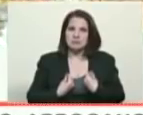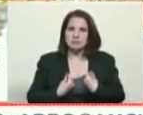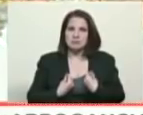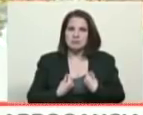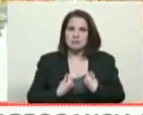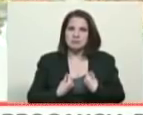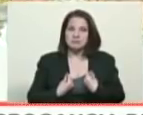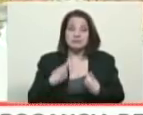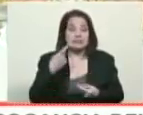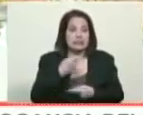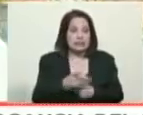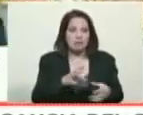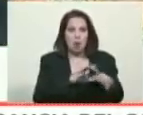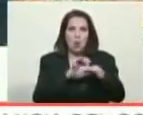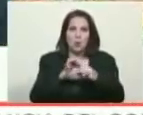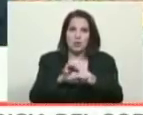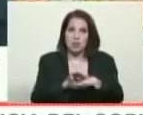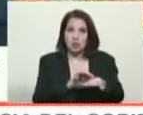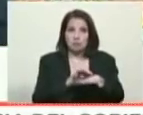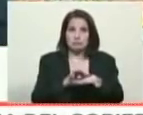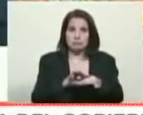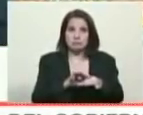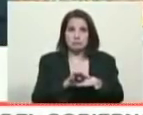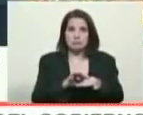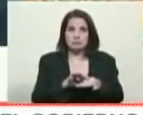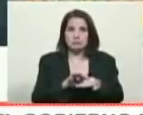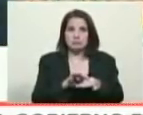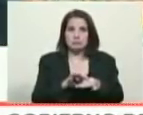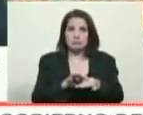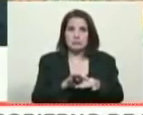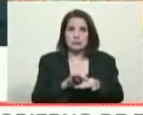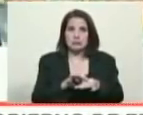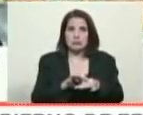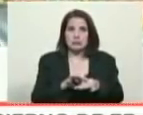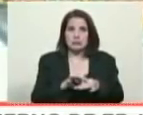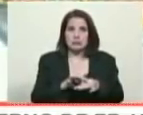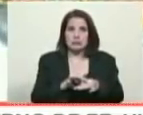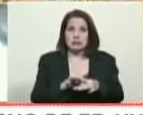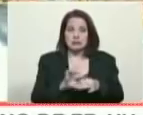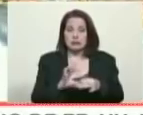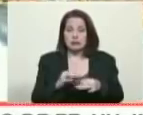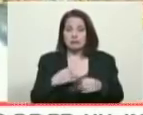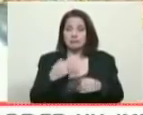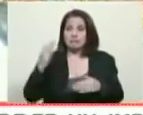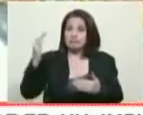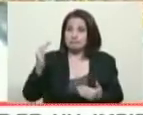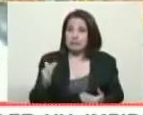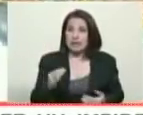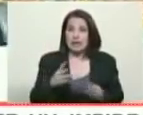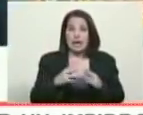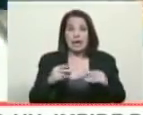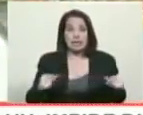consigan unidos que van a pisar el suelo sagrado de bolívar